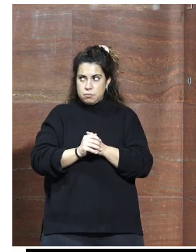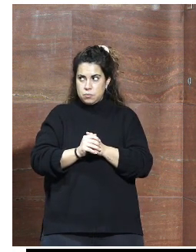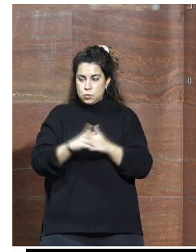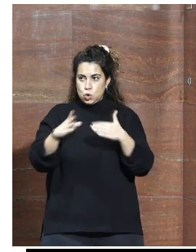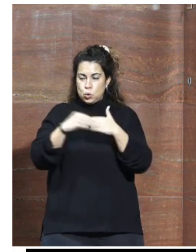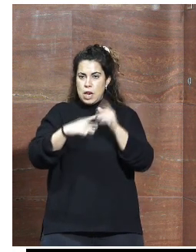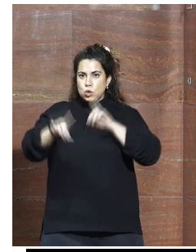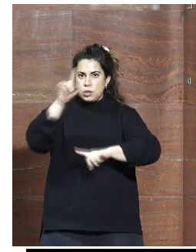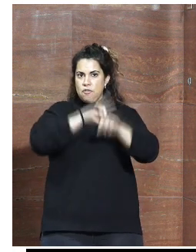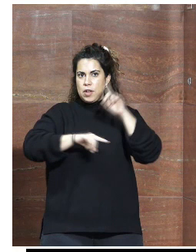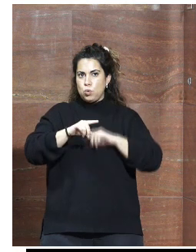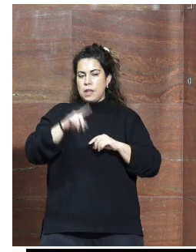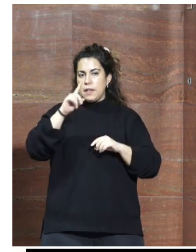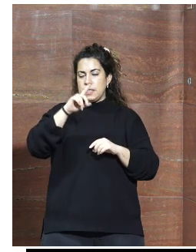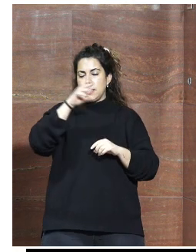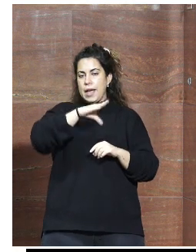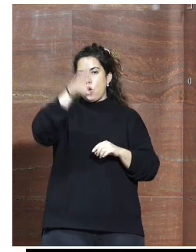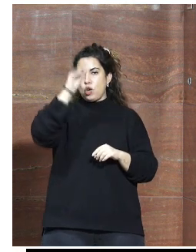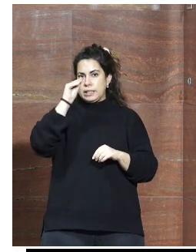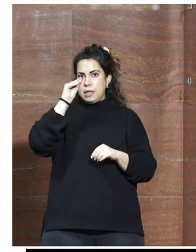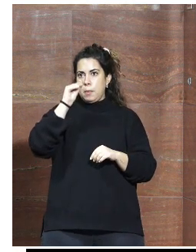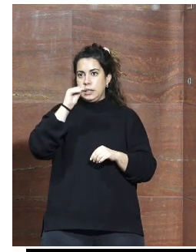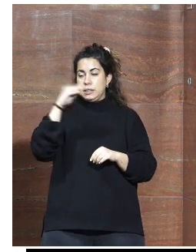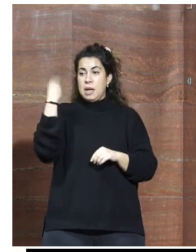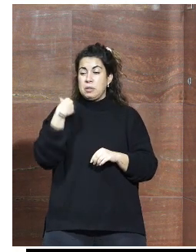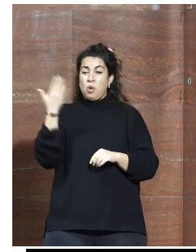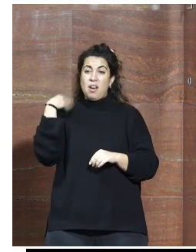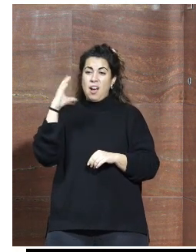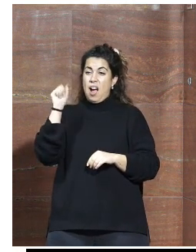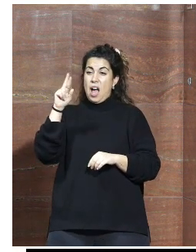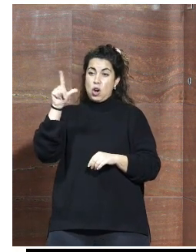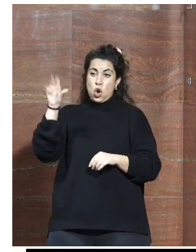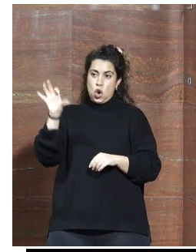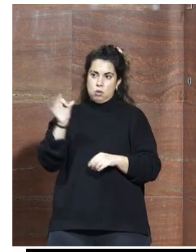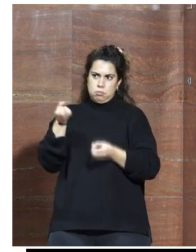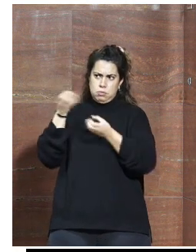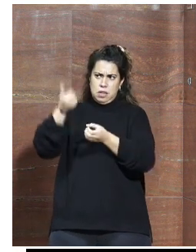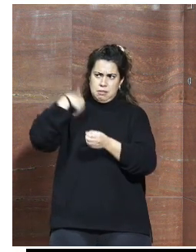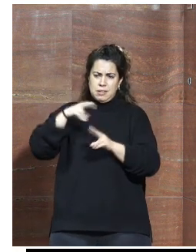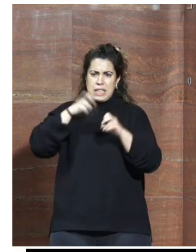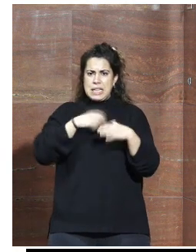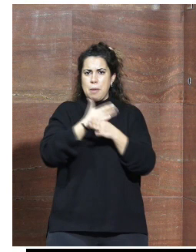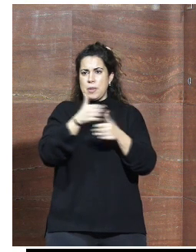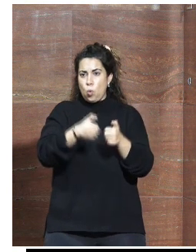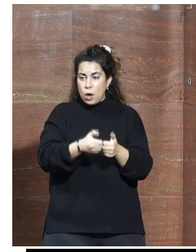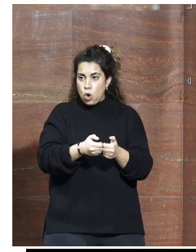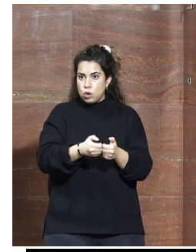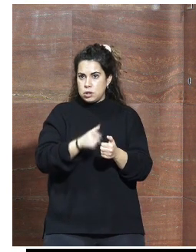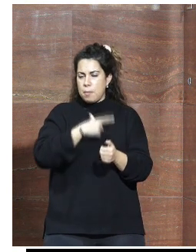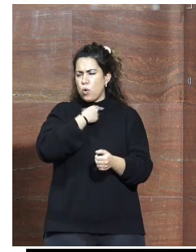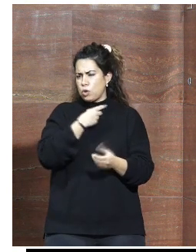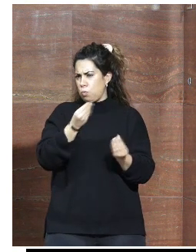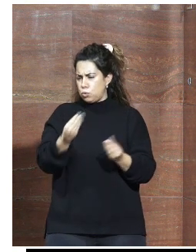dificultades cognitivas son los que, lo decía antes Carlos en el tema de los videojuegos, ¿no? Que me ha gustado